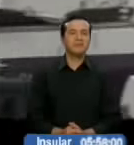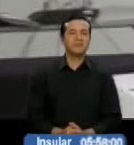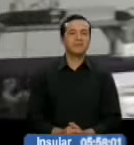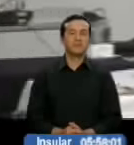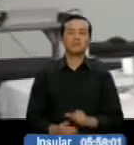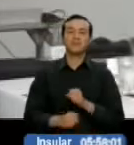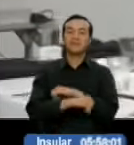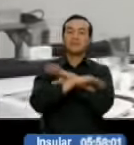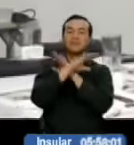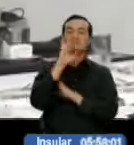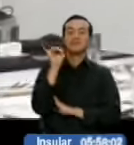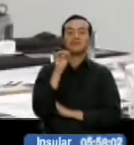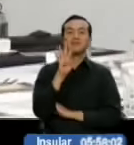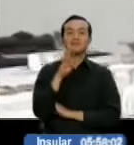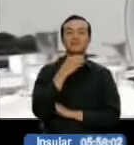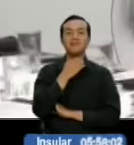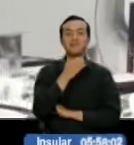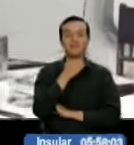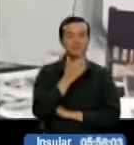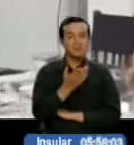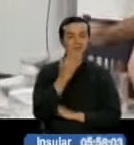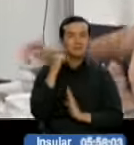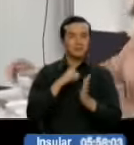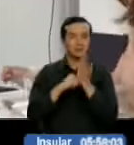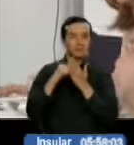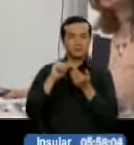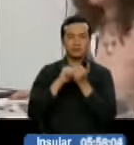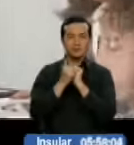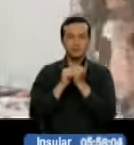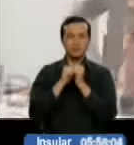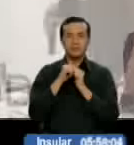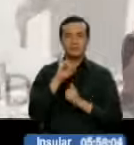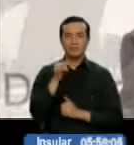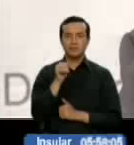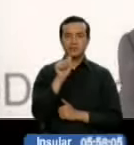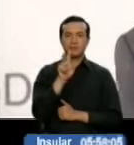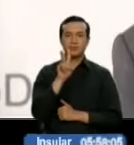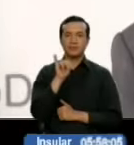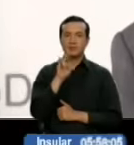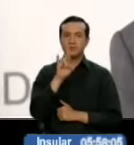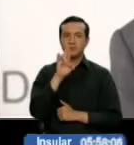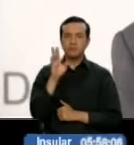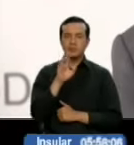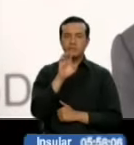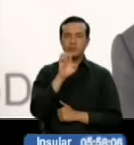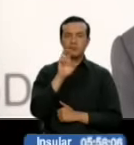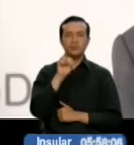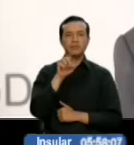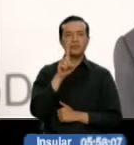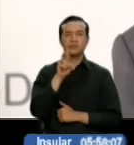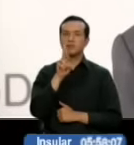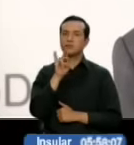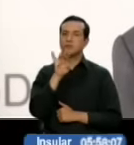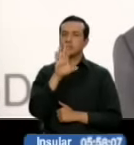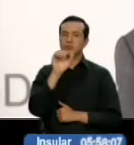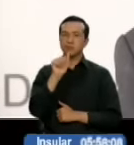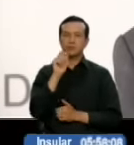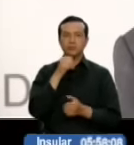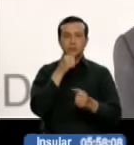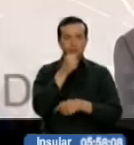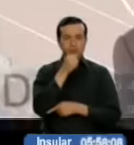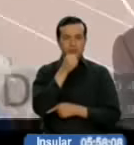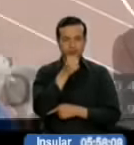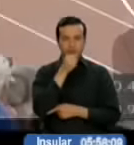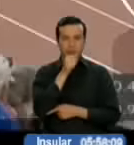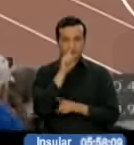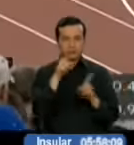La mañana del jueves 4 de agosto, el ministro del Deporte, Javier Enderica, mantuvo un conversatorio con los representantes de varios medios